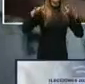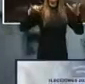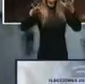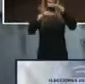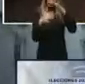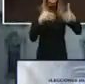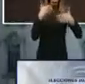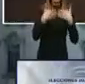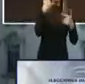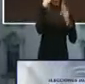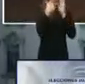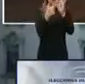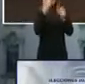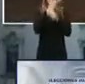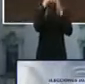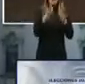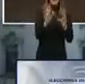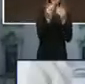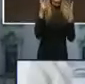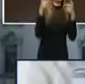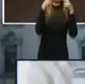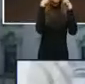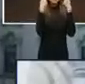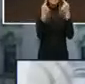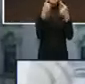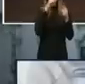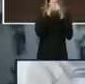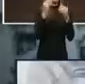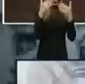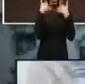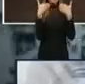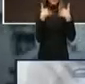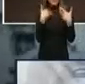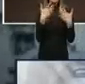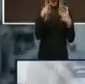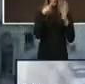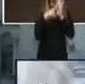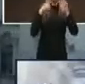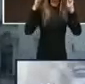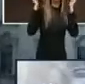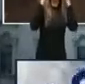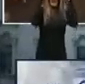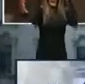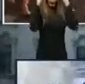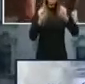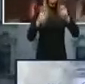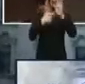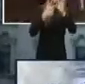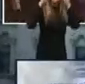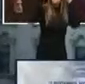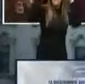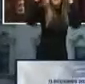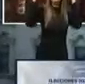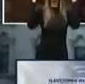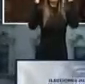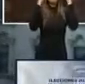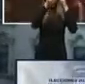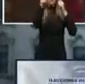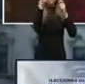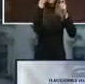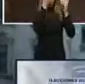muchos guatemaltecos muy felices, muy contentos, están celebrando, festejando a lo grande y ahí tenemos